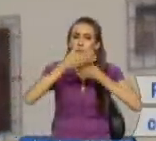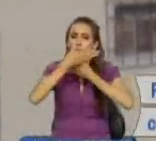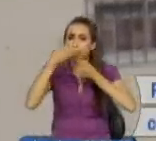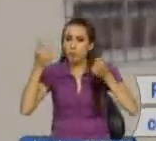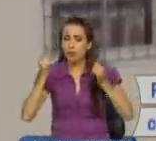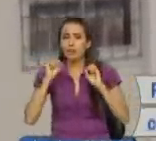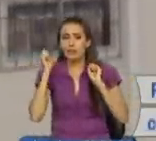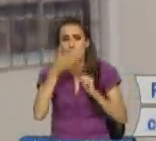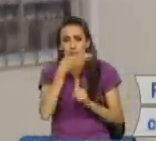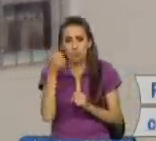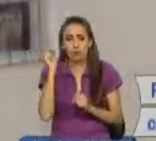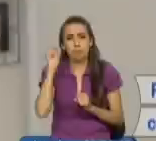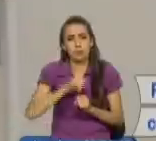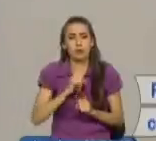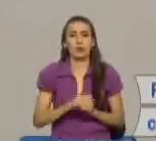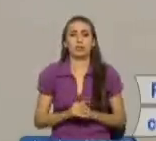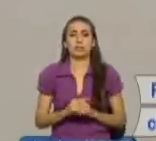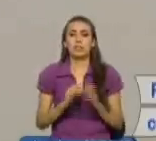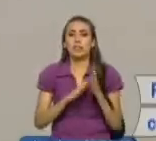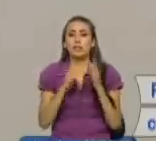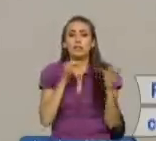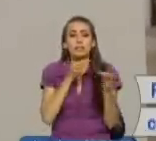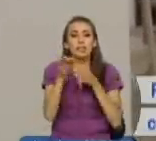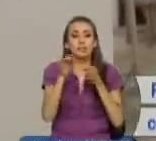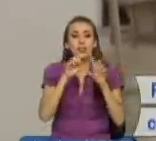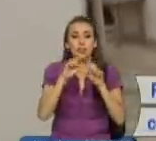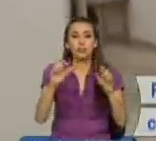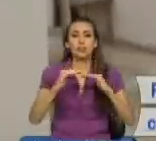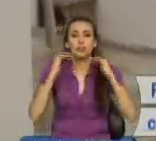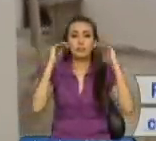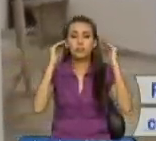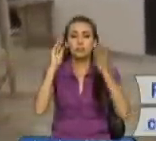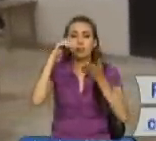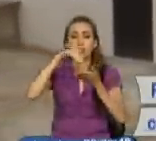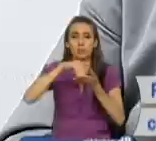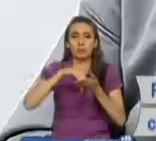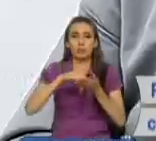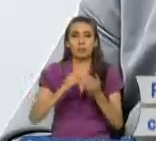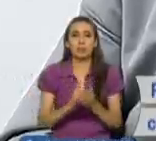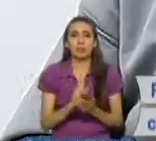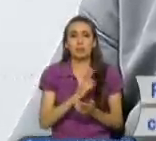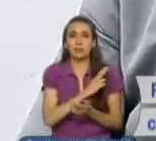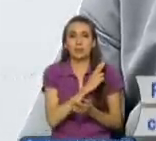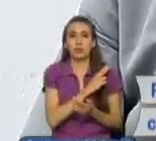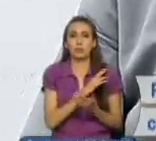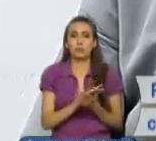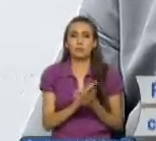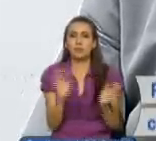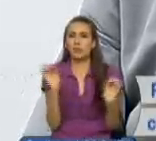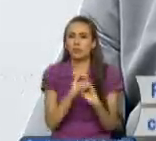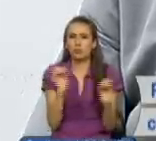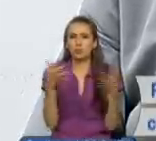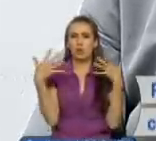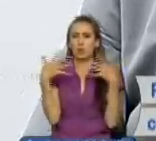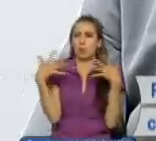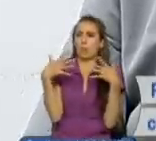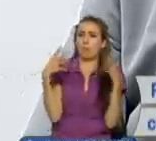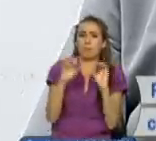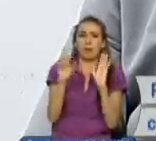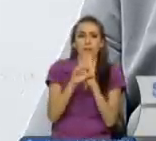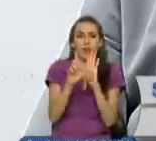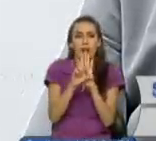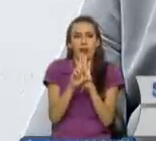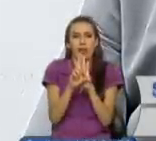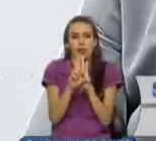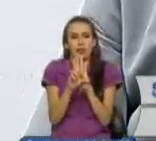ayudar a la reactivación de la industria así lo Explica el catedrático de la universidad central Santiago Gómez no creo que haya que tener miedo a la ley de plusvalía